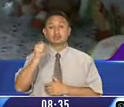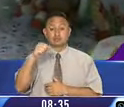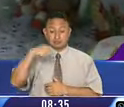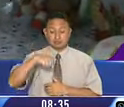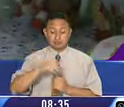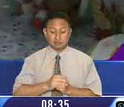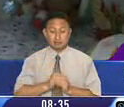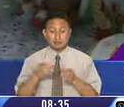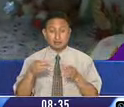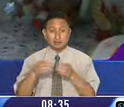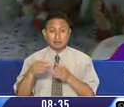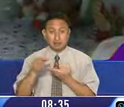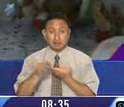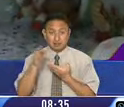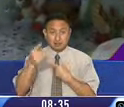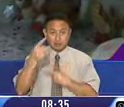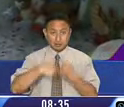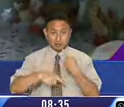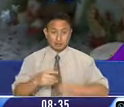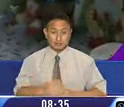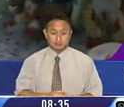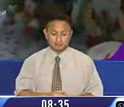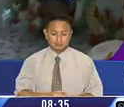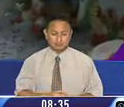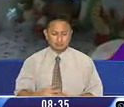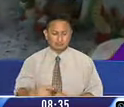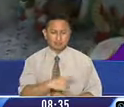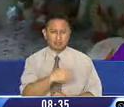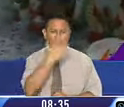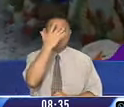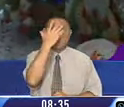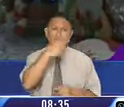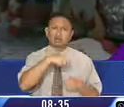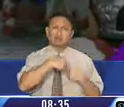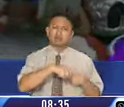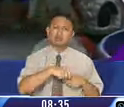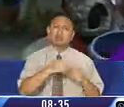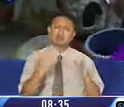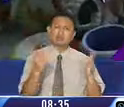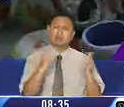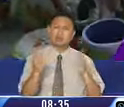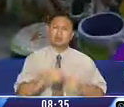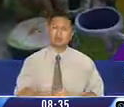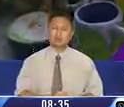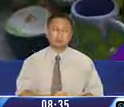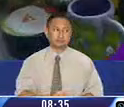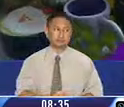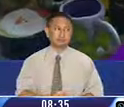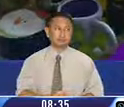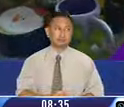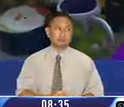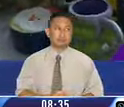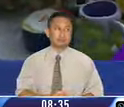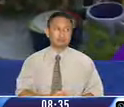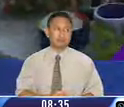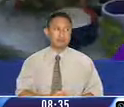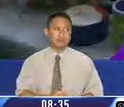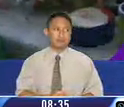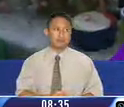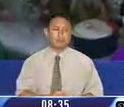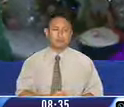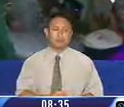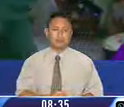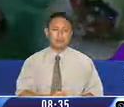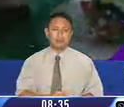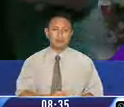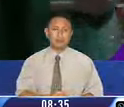de Comercio del Comité del Pueblo. ¿Por qué se llaman talleres itinerantes precisamente Casa Somos? Existen alrededor de 50 en todo el Distrito Metropolitano